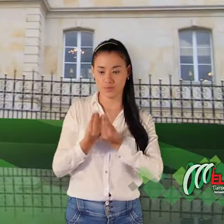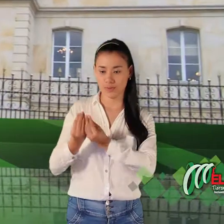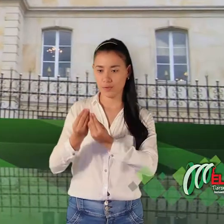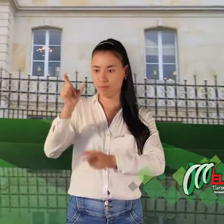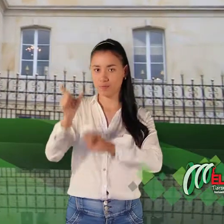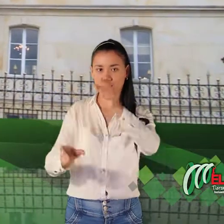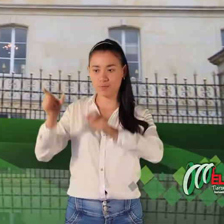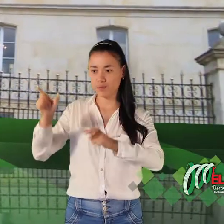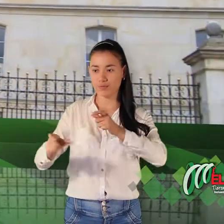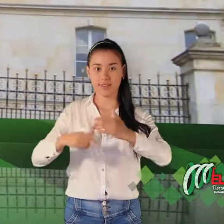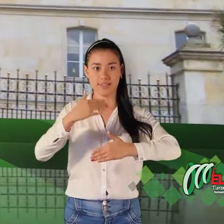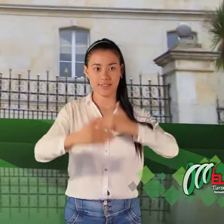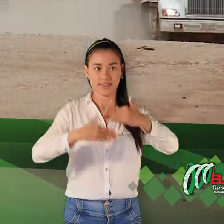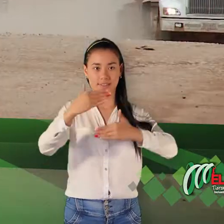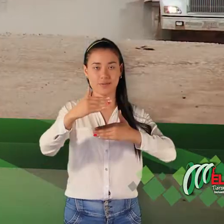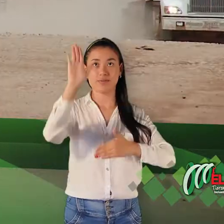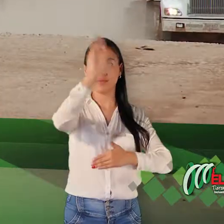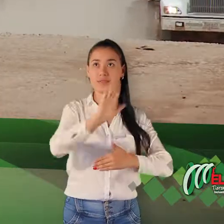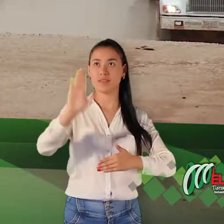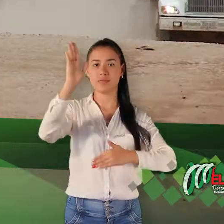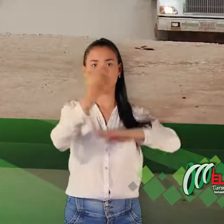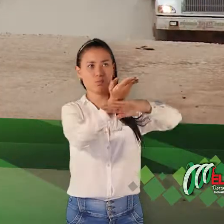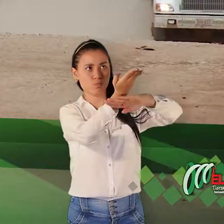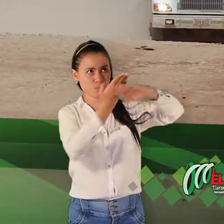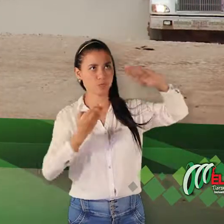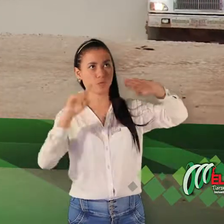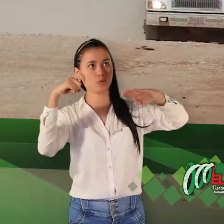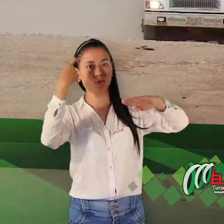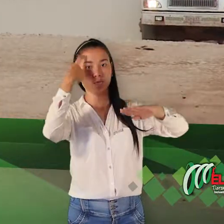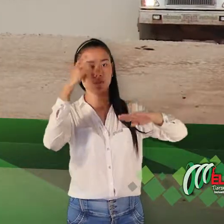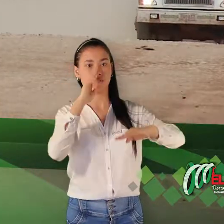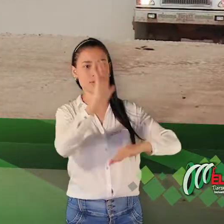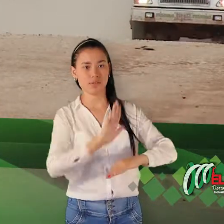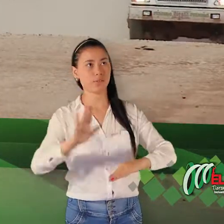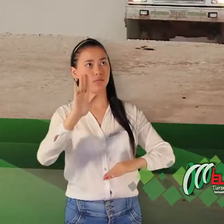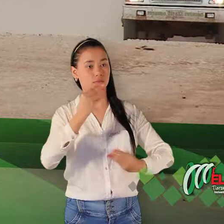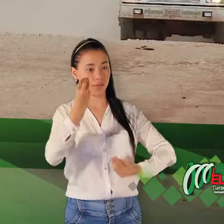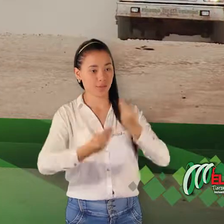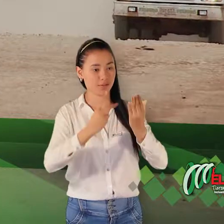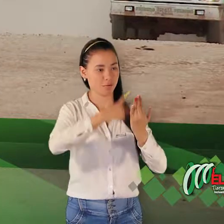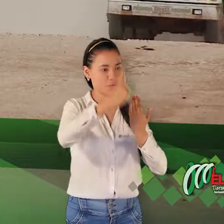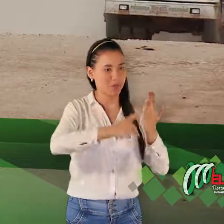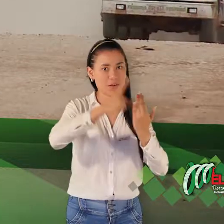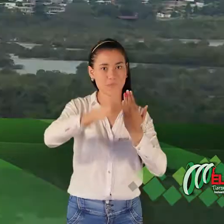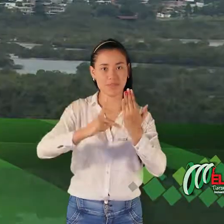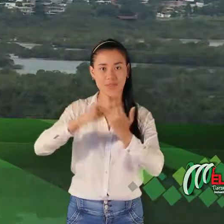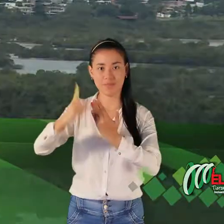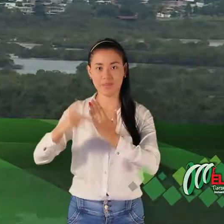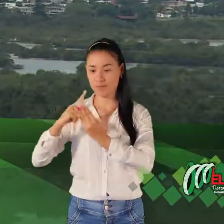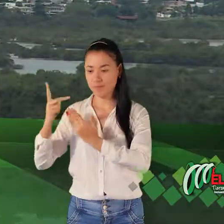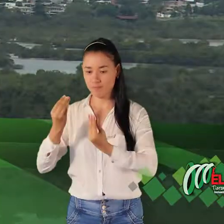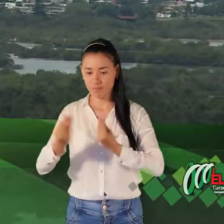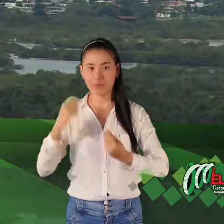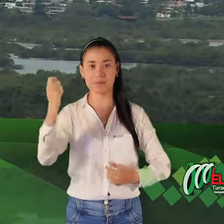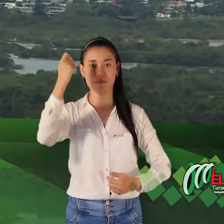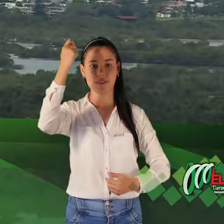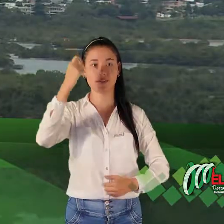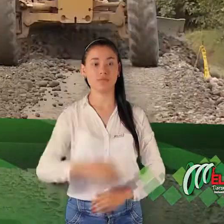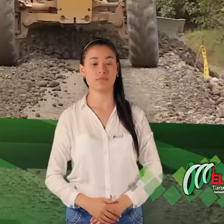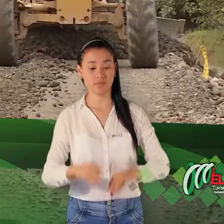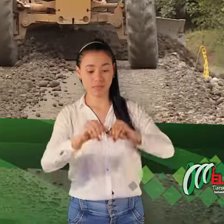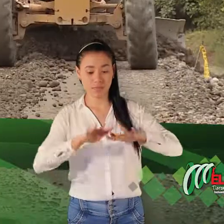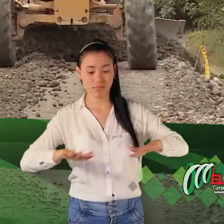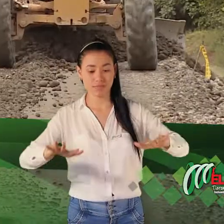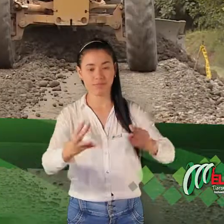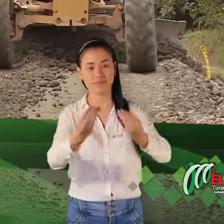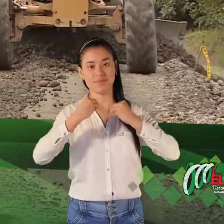Nos acompañaremos de los actores del desarrollo departamental para demandar del Gobierno Nacional la ejecución de grandes proyectos que hagan